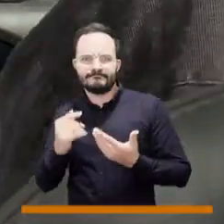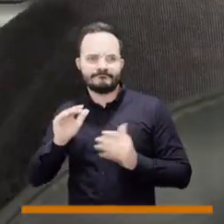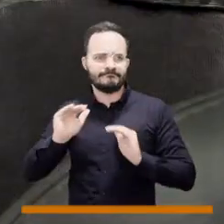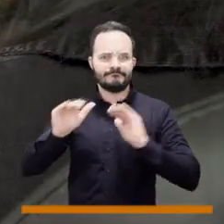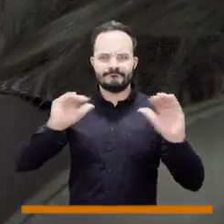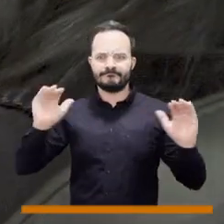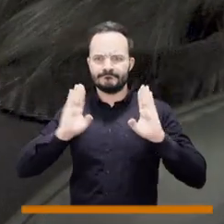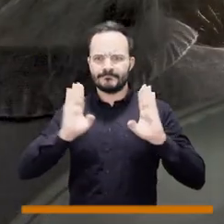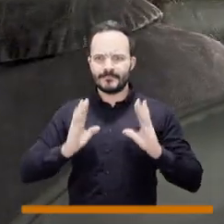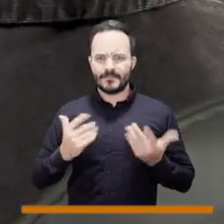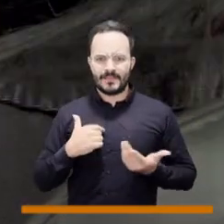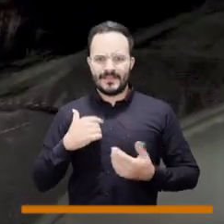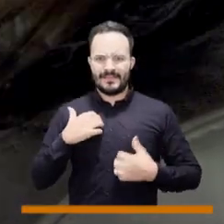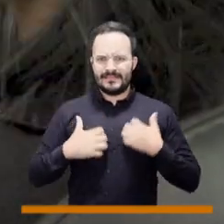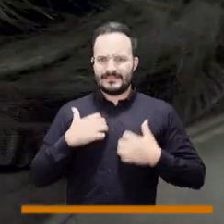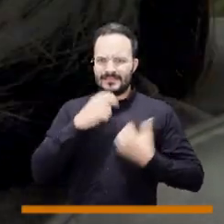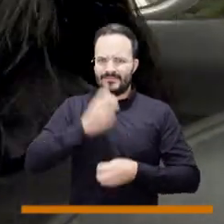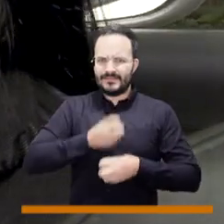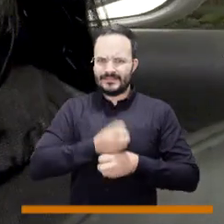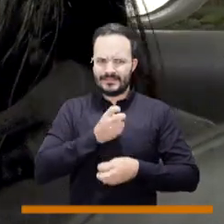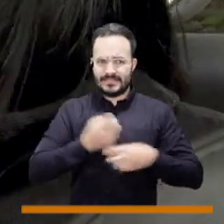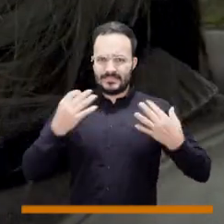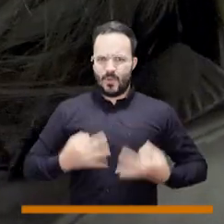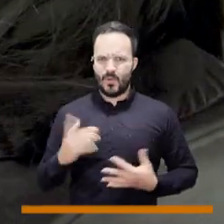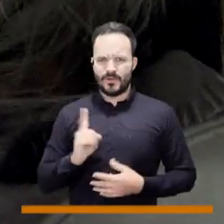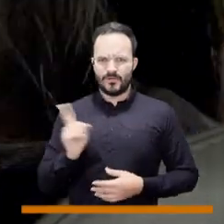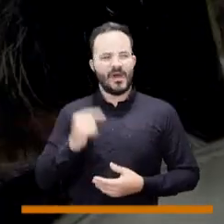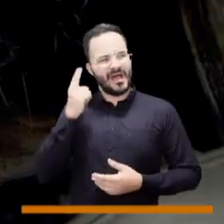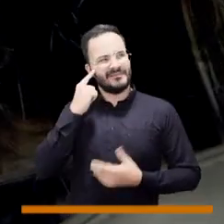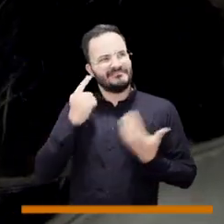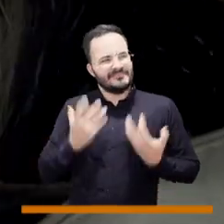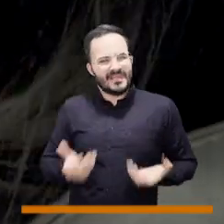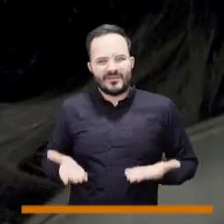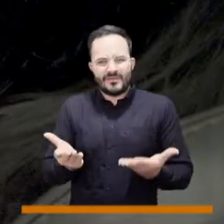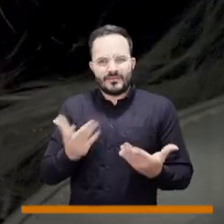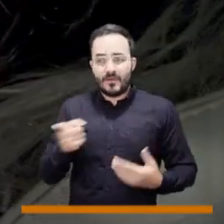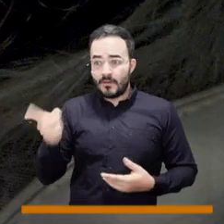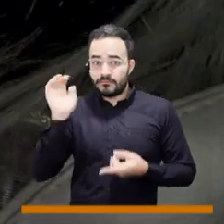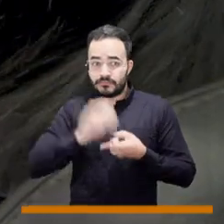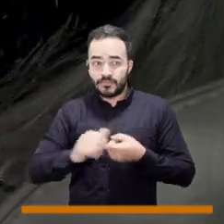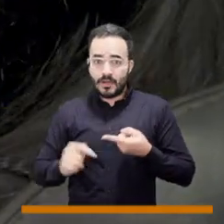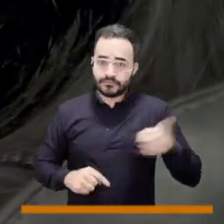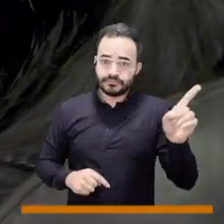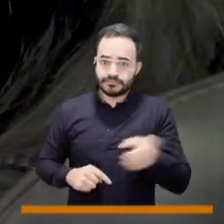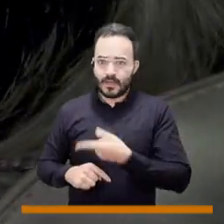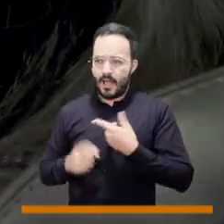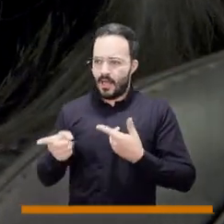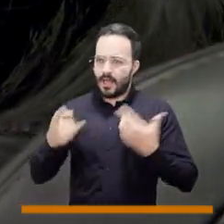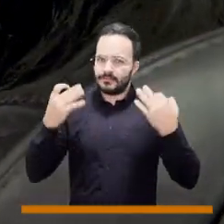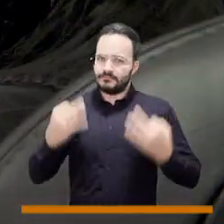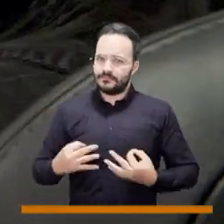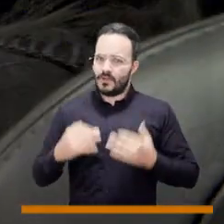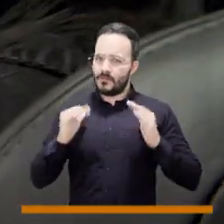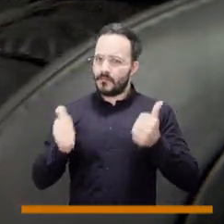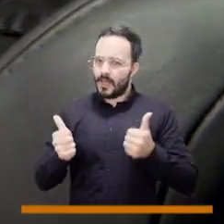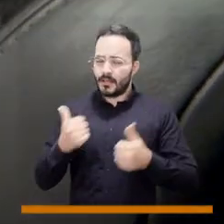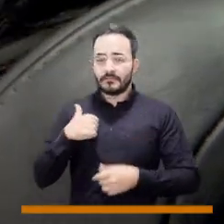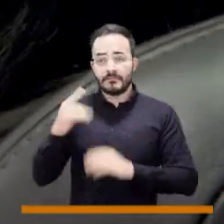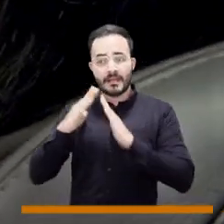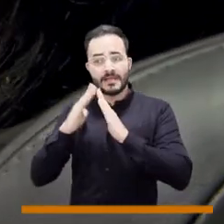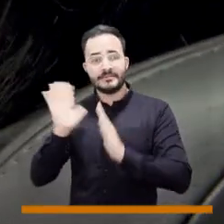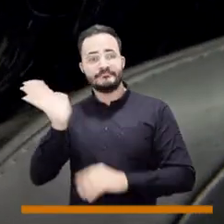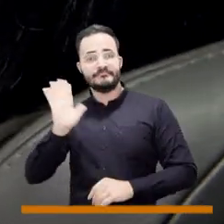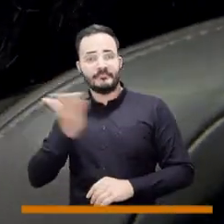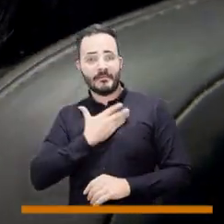cada mujer se sienta segura al utilizar nuestros servicios, que llegue sana y salva a su casa, que las mamás no se tengan que preocupar si su hija